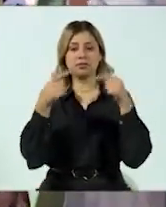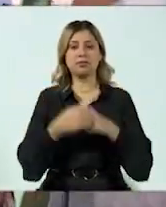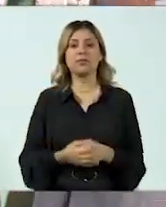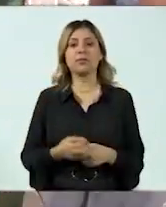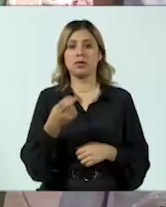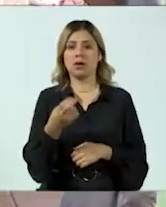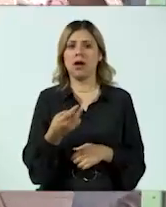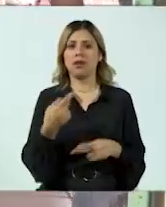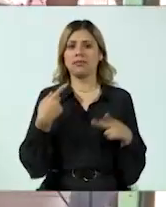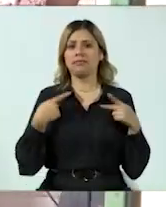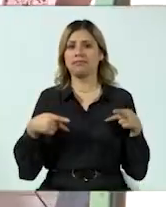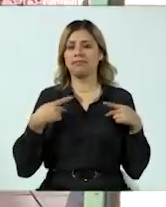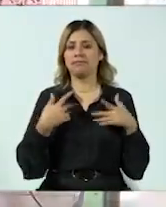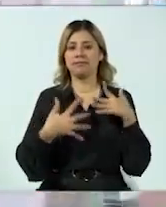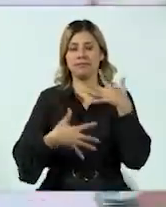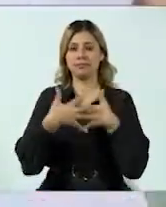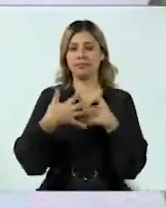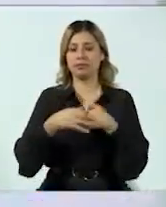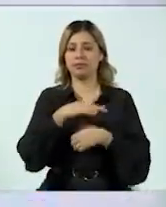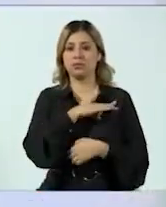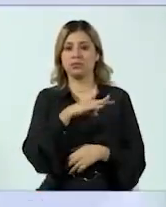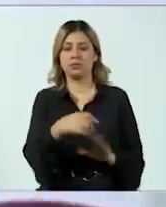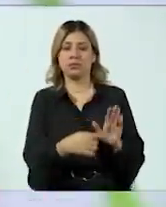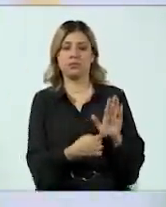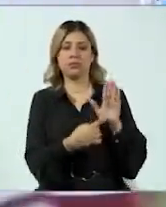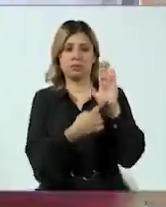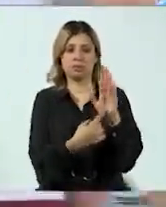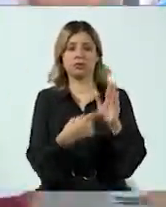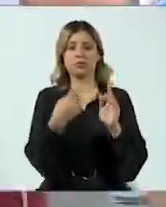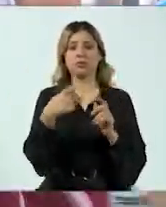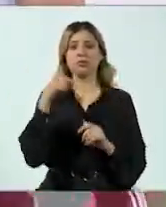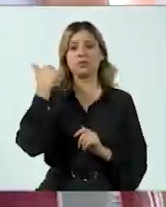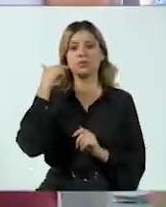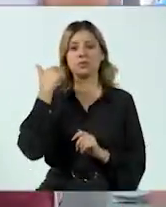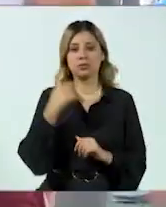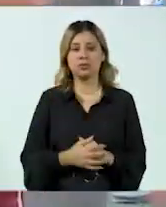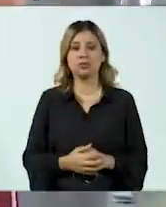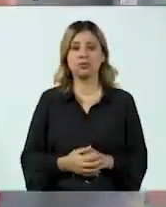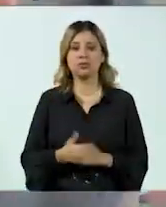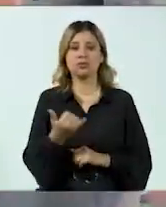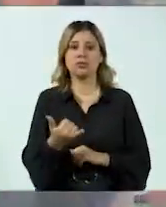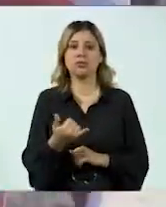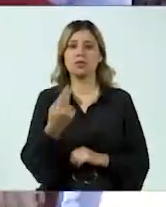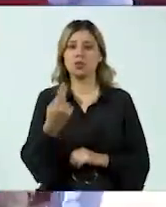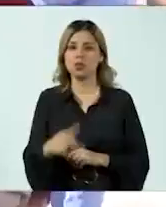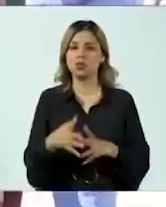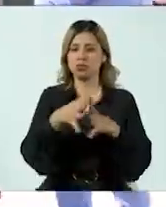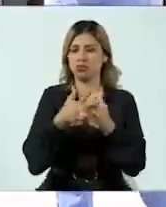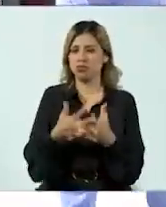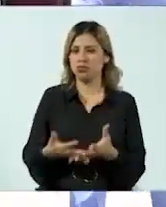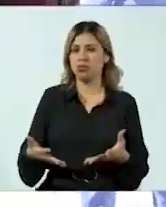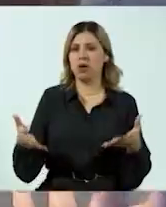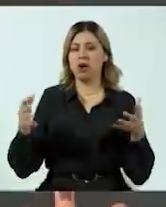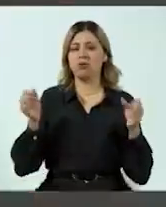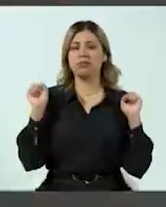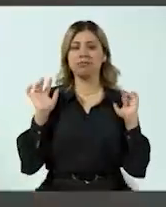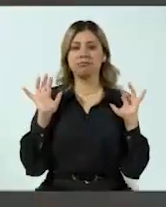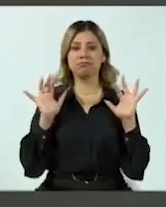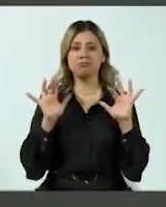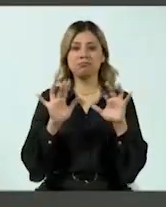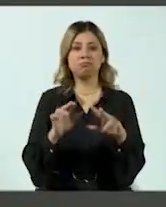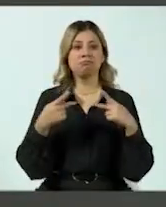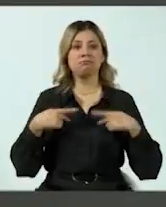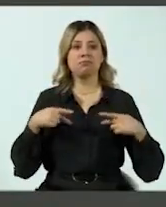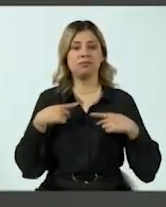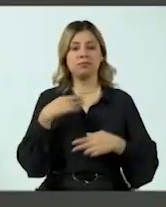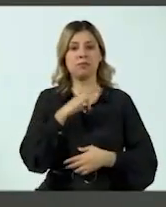finalistas se estarán presentando en una sede aquí en Guadalajara Sí en un gran escenario con una gran producción para que